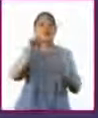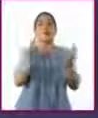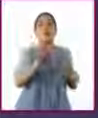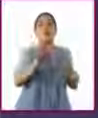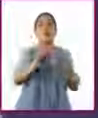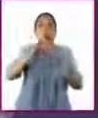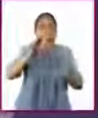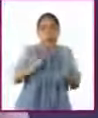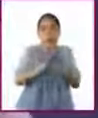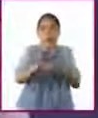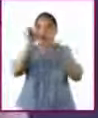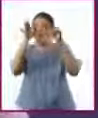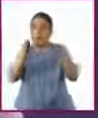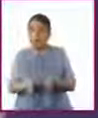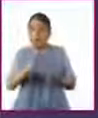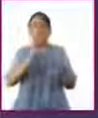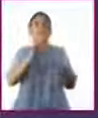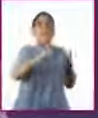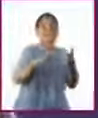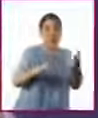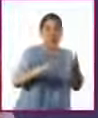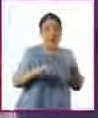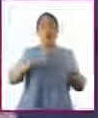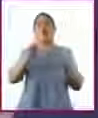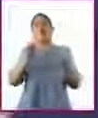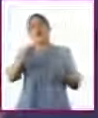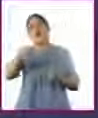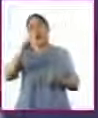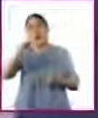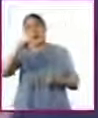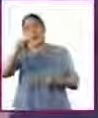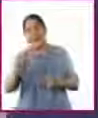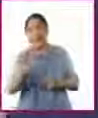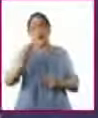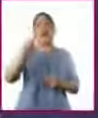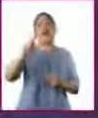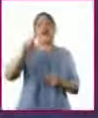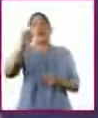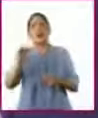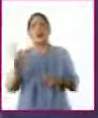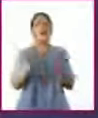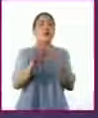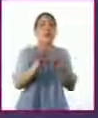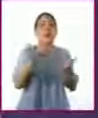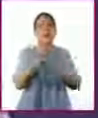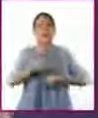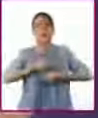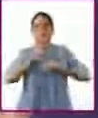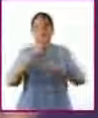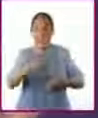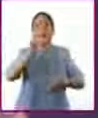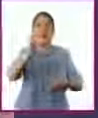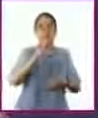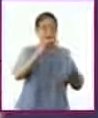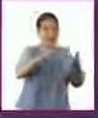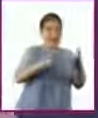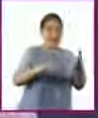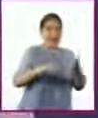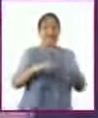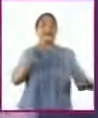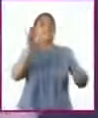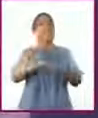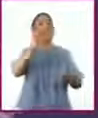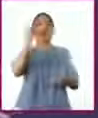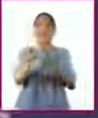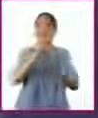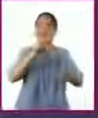fuente original, sea novela, cuento o relato, y así obtener nuestra propia visión y, sobre todo, la mejor